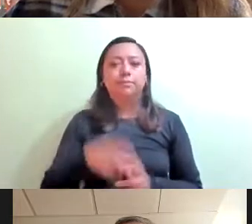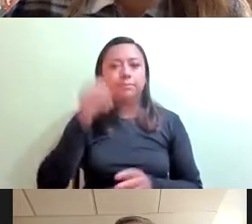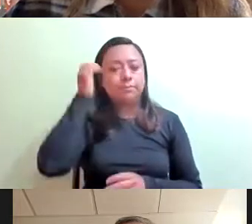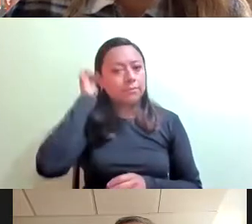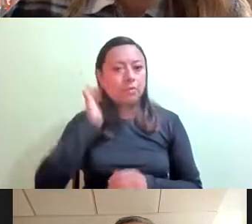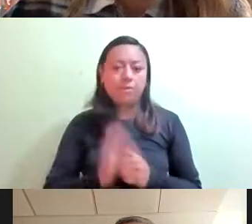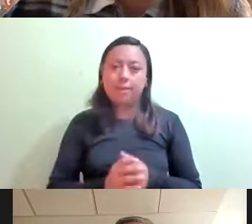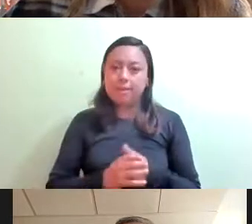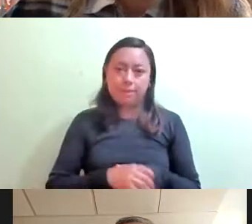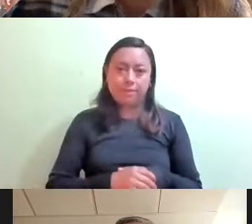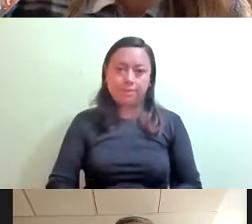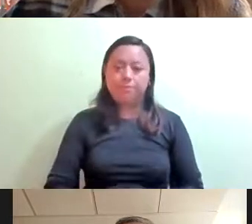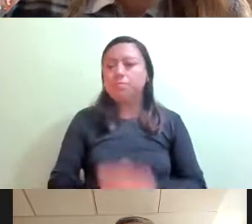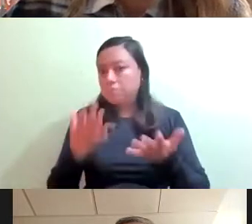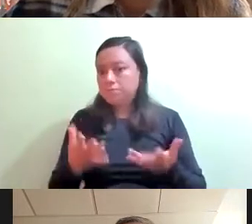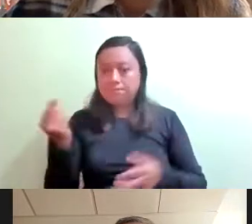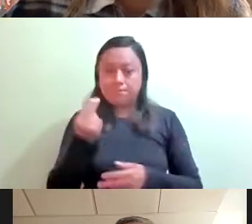renuncia.